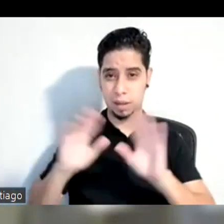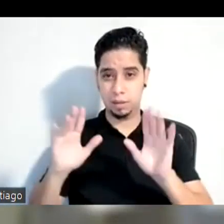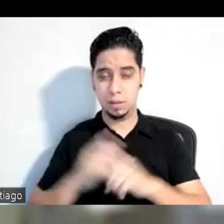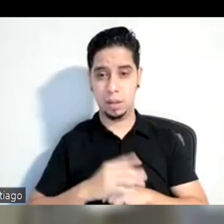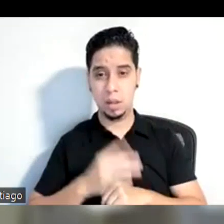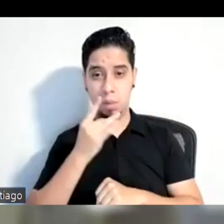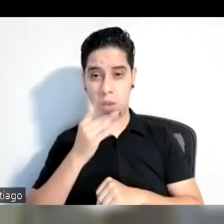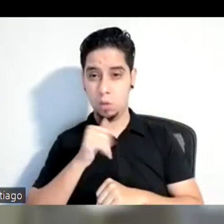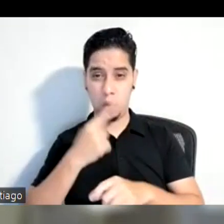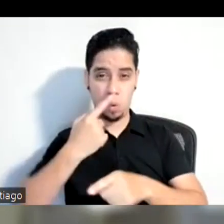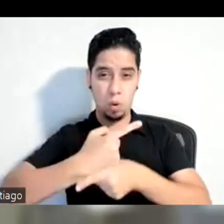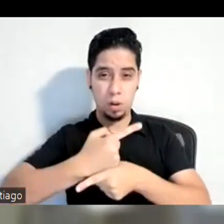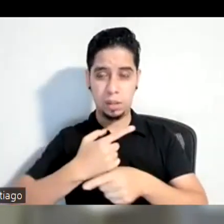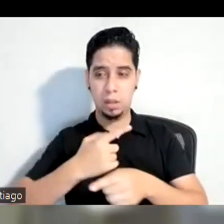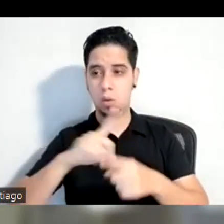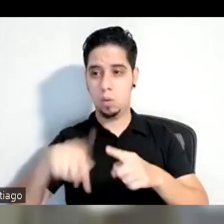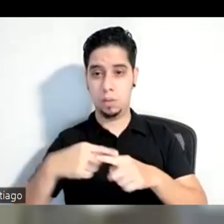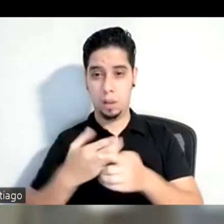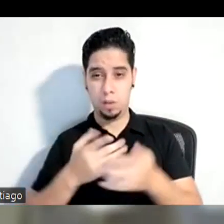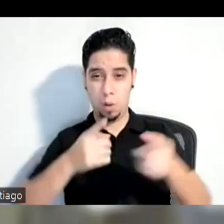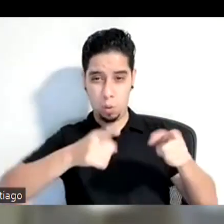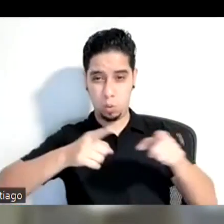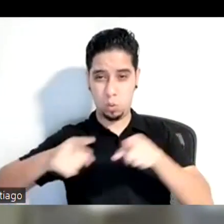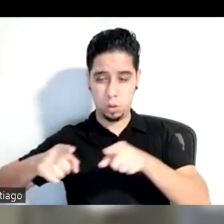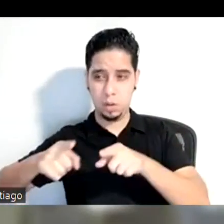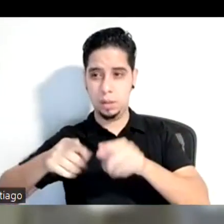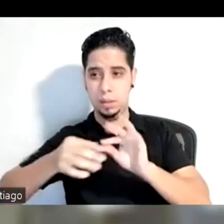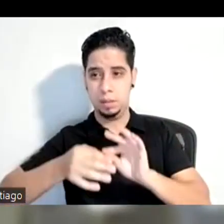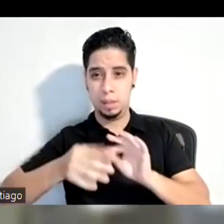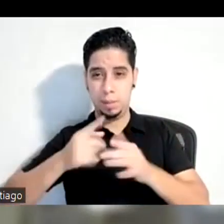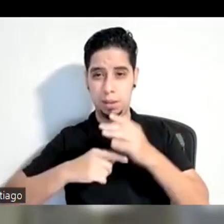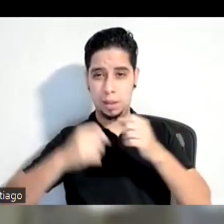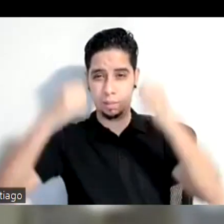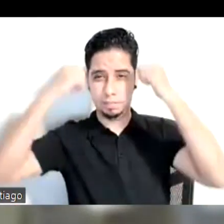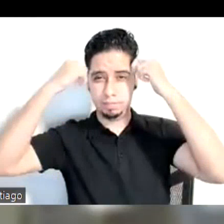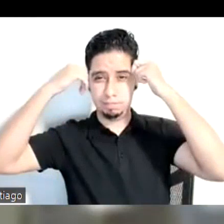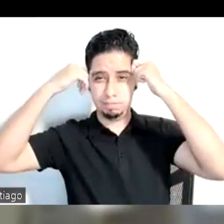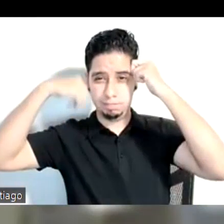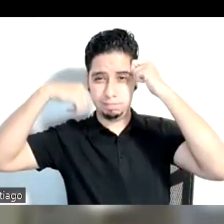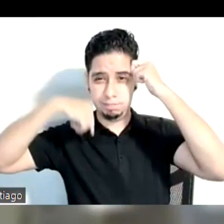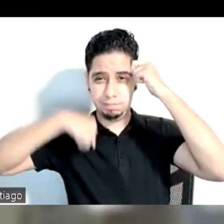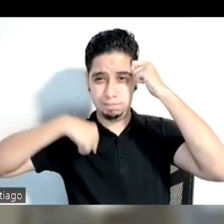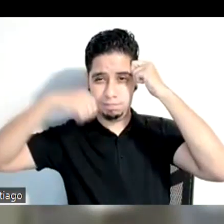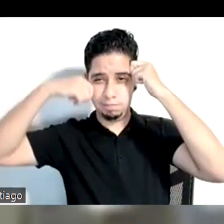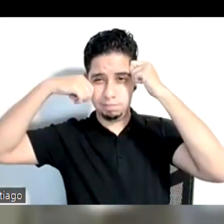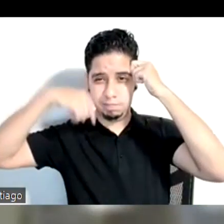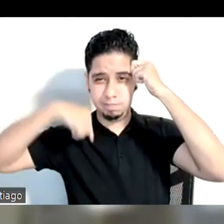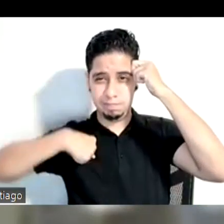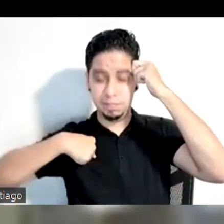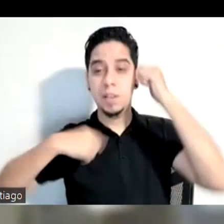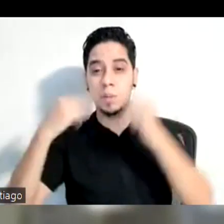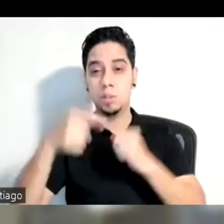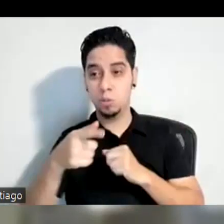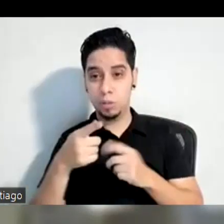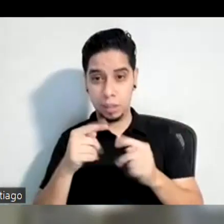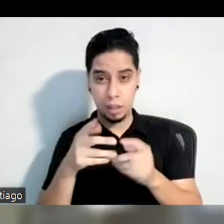la correcta. Cuando esas cosas pasan, pues el intérprete suda, la gota gorda, porque, ¿verdad? Tú estás tratando